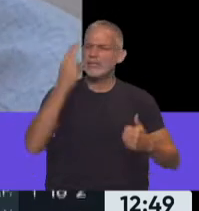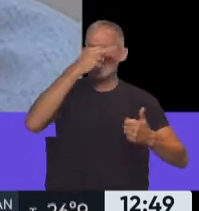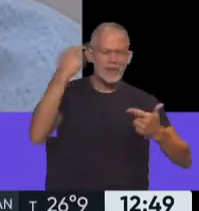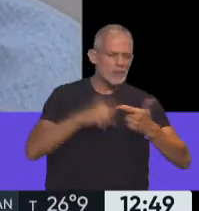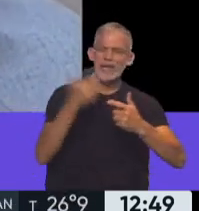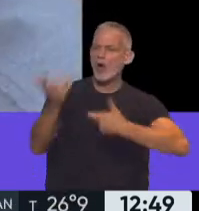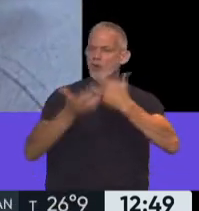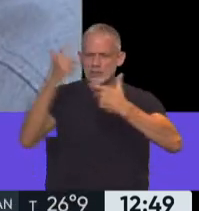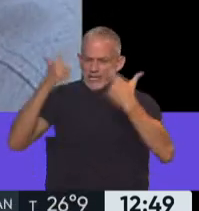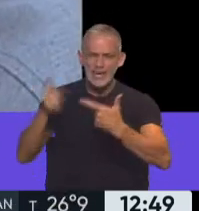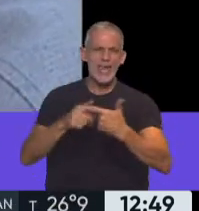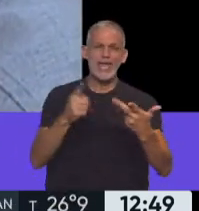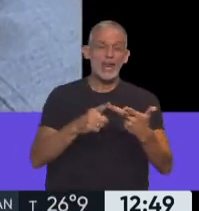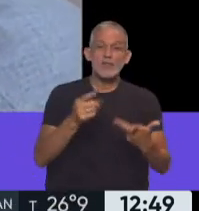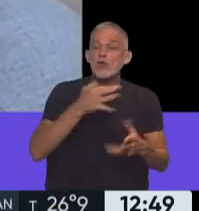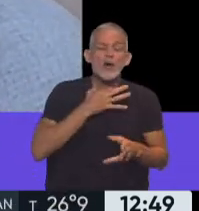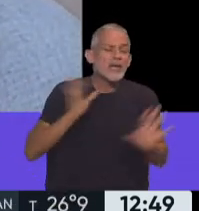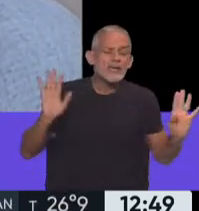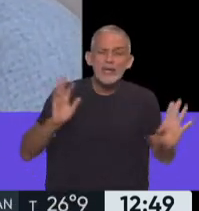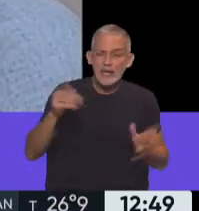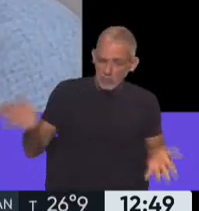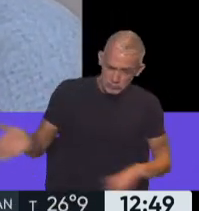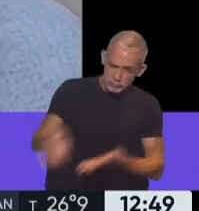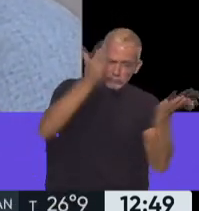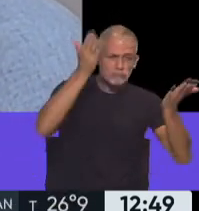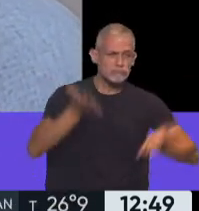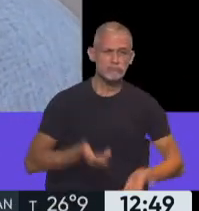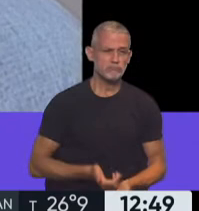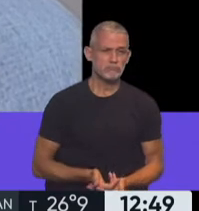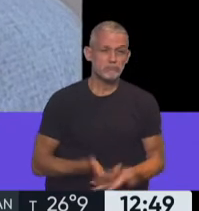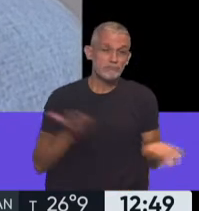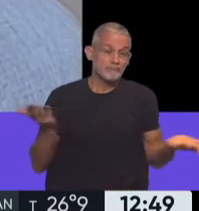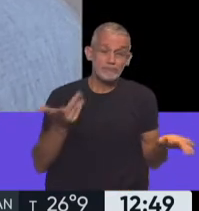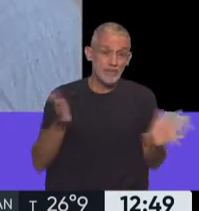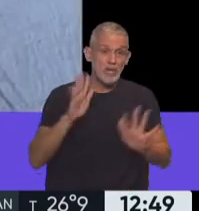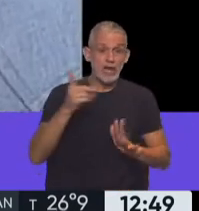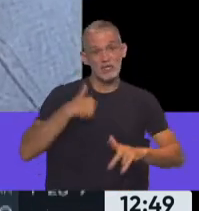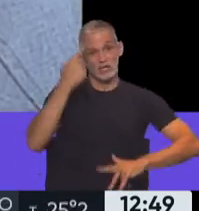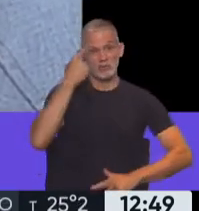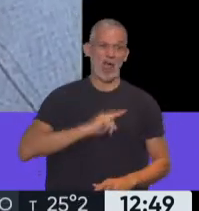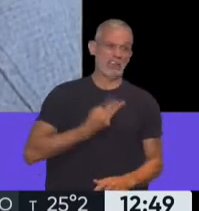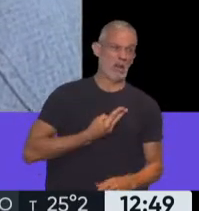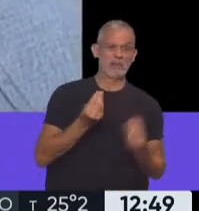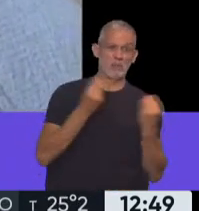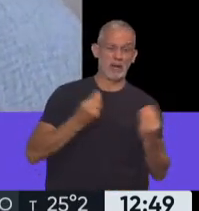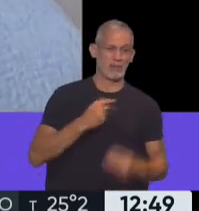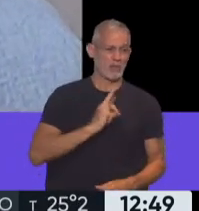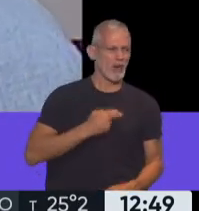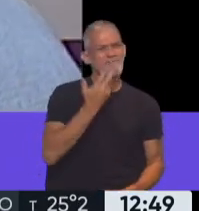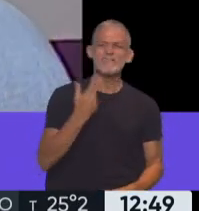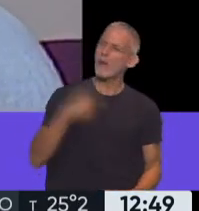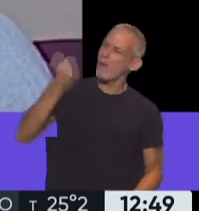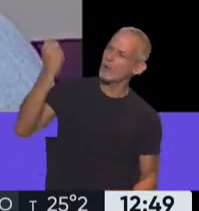cocinera una de lo que quiero hacer una compañera eso es un error de pensar que yo me hice travesti para prostituirse